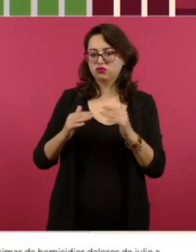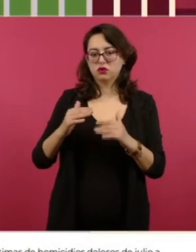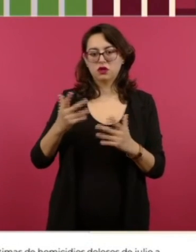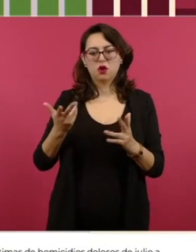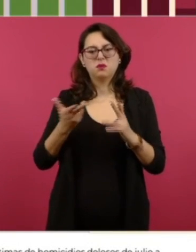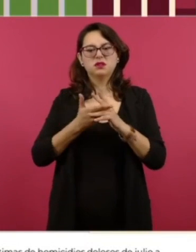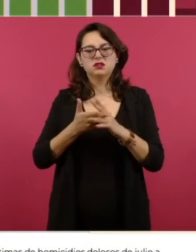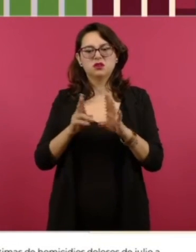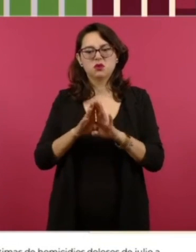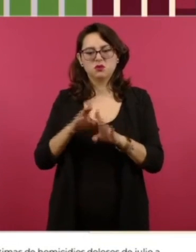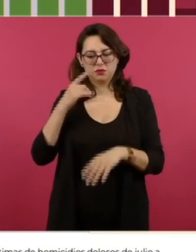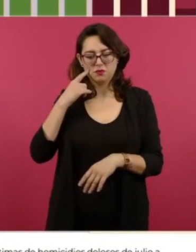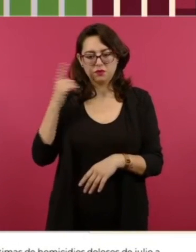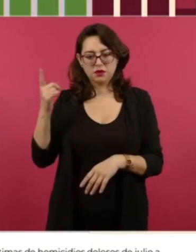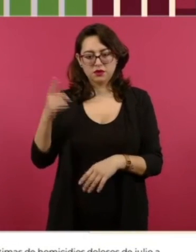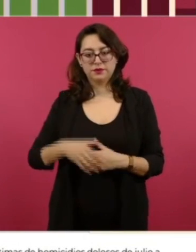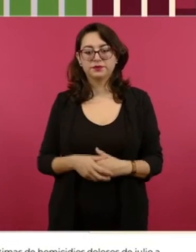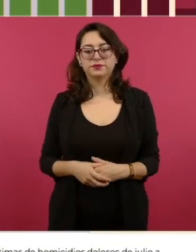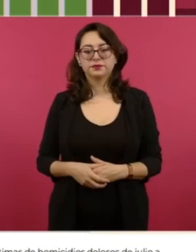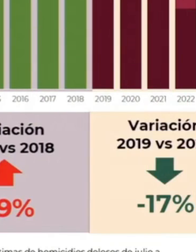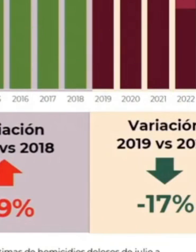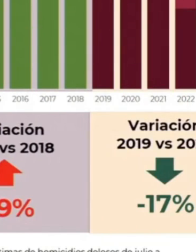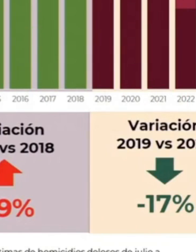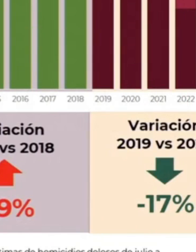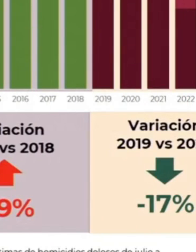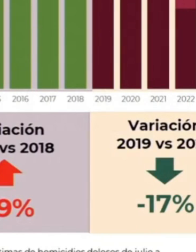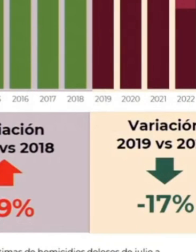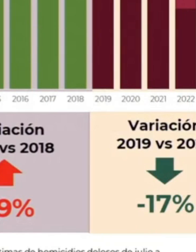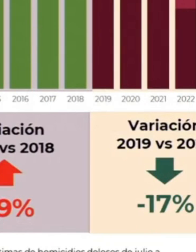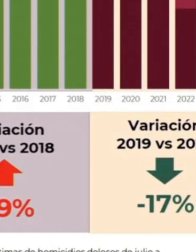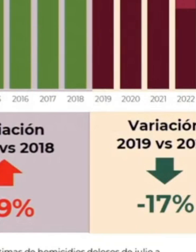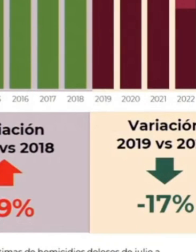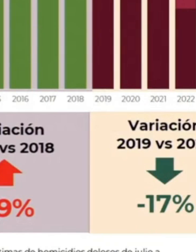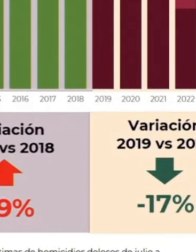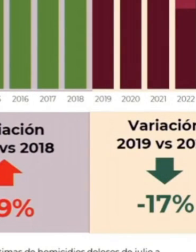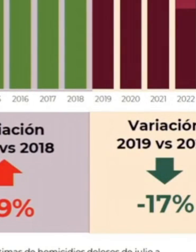los homicidios con Salinas, desde que llegó hasta que se fue,